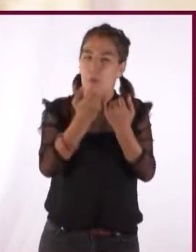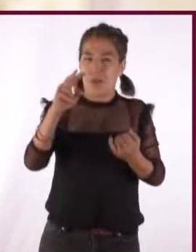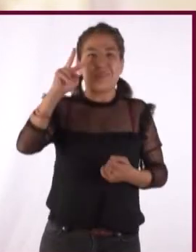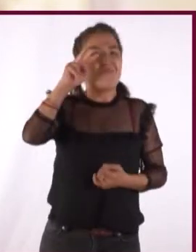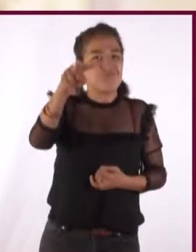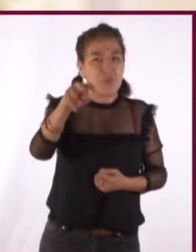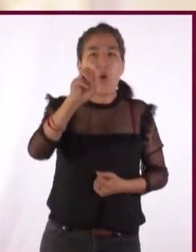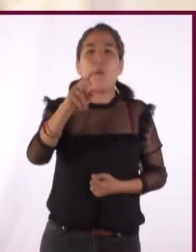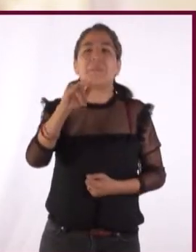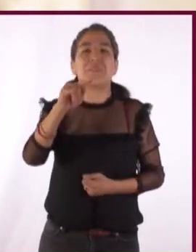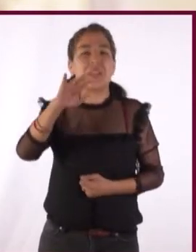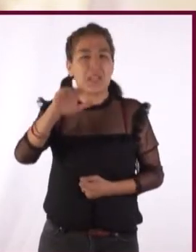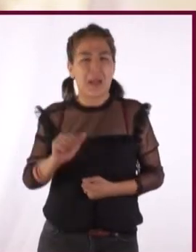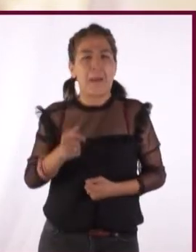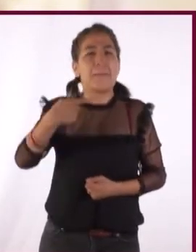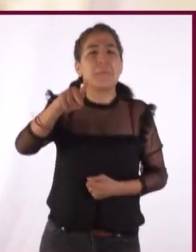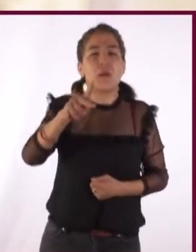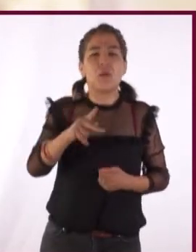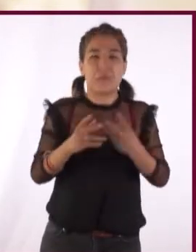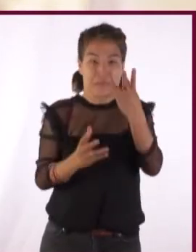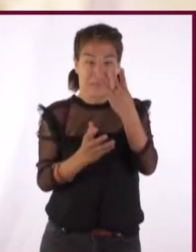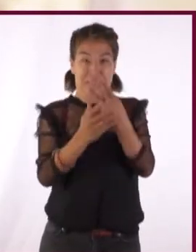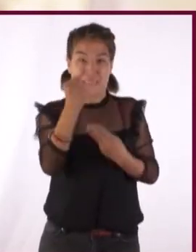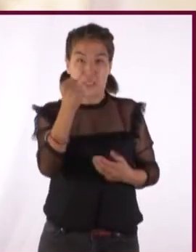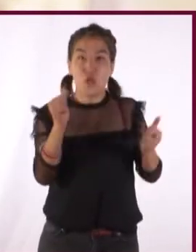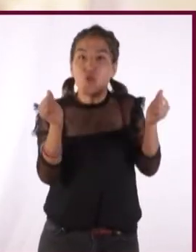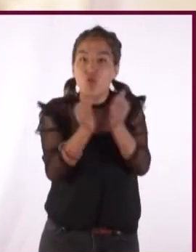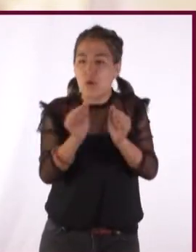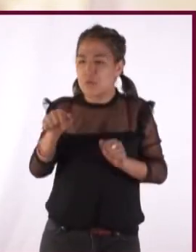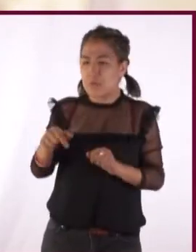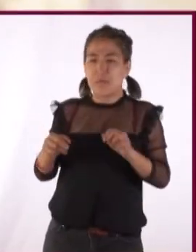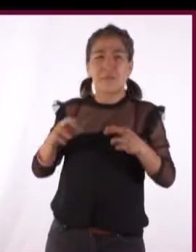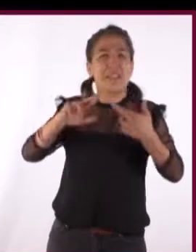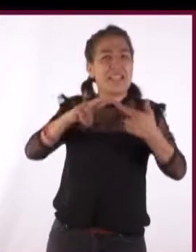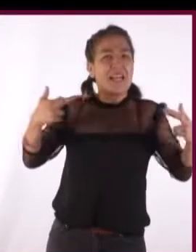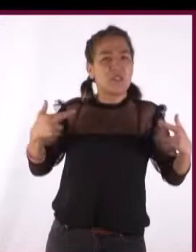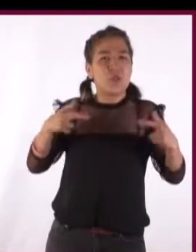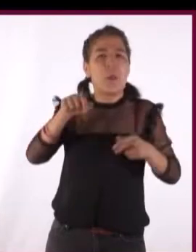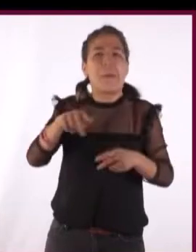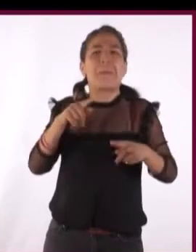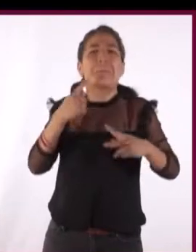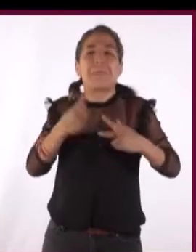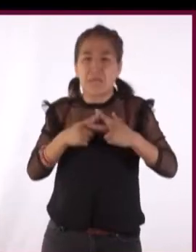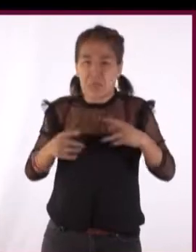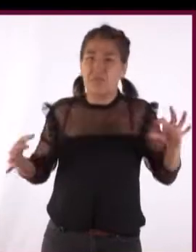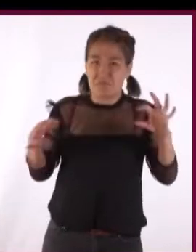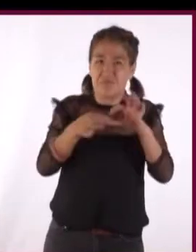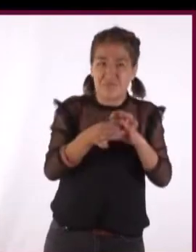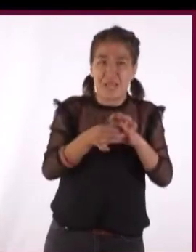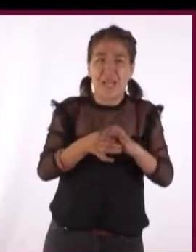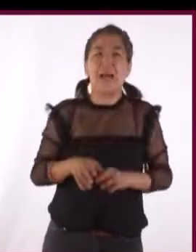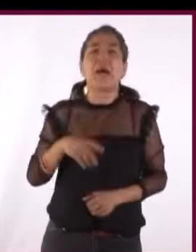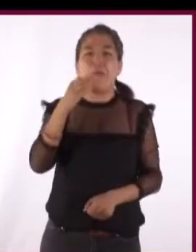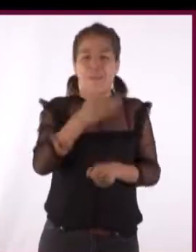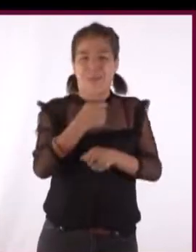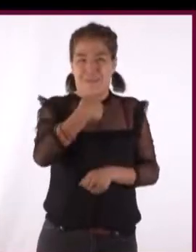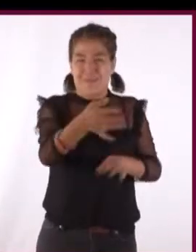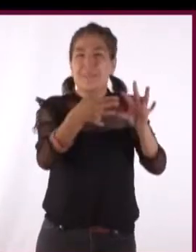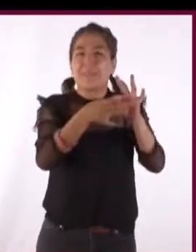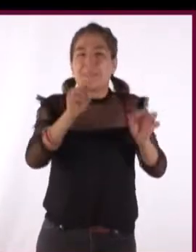óptica, ¿no? Pero, ¿qué relación podría tener con las matemáticas? Justo algo que decíamos hace